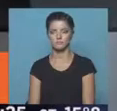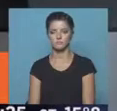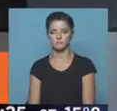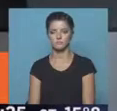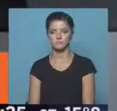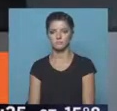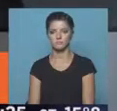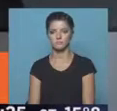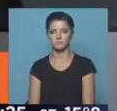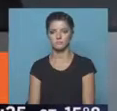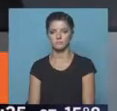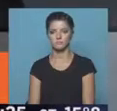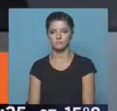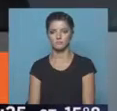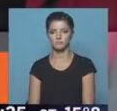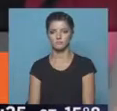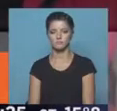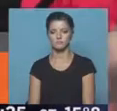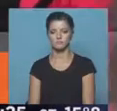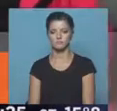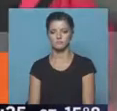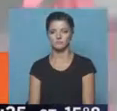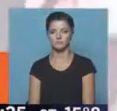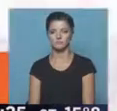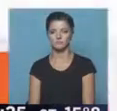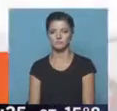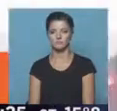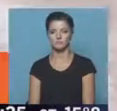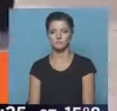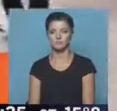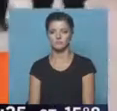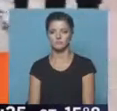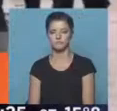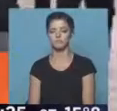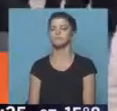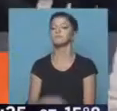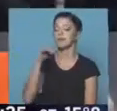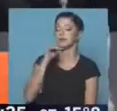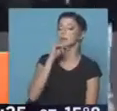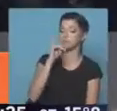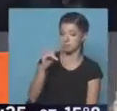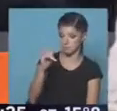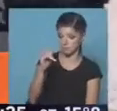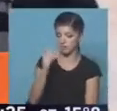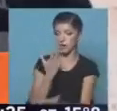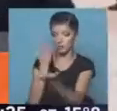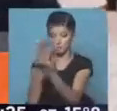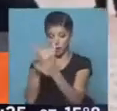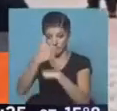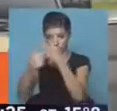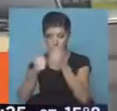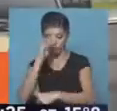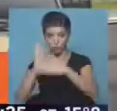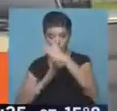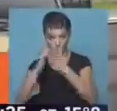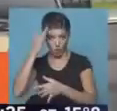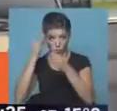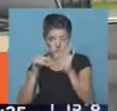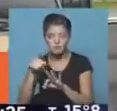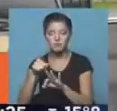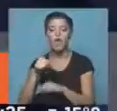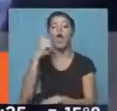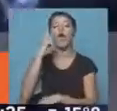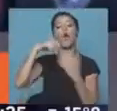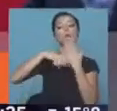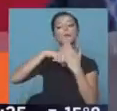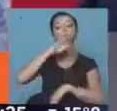existe jurídica e politicamente. En la demanda entregada al Supremo Tribunal Federal, el procurador